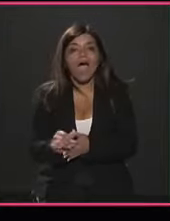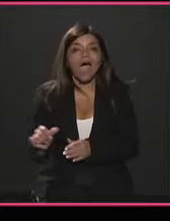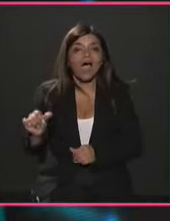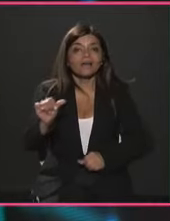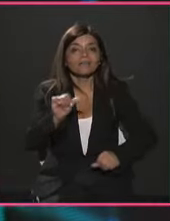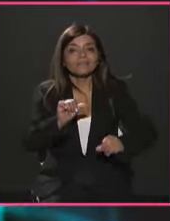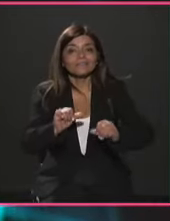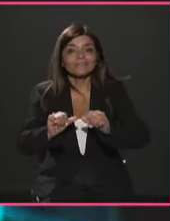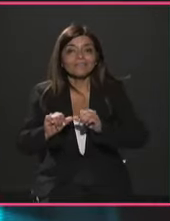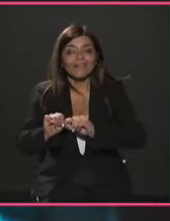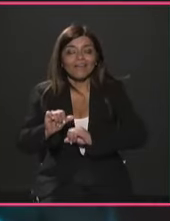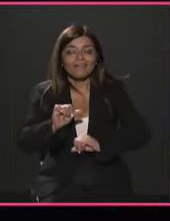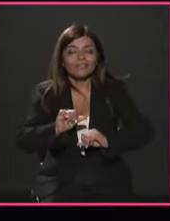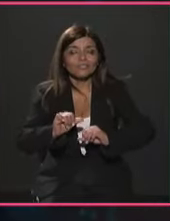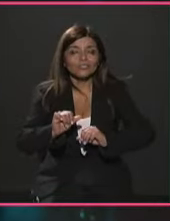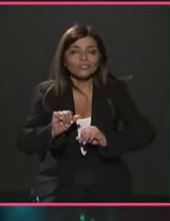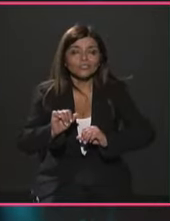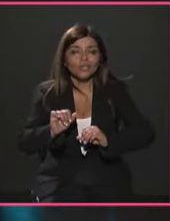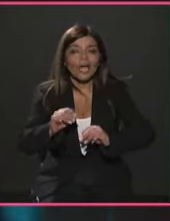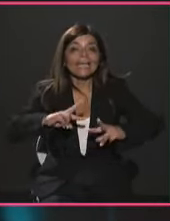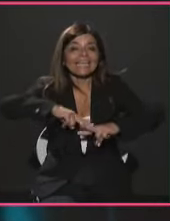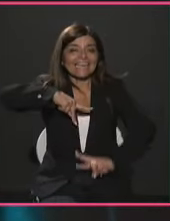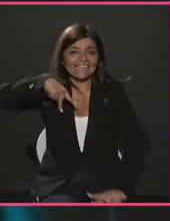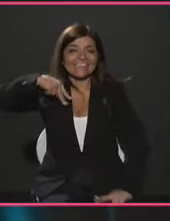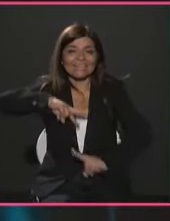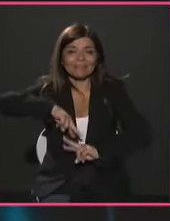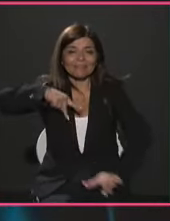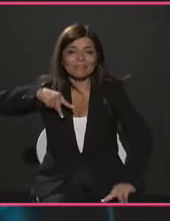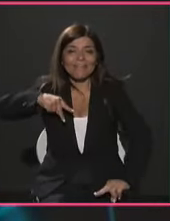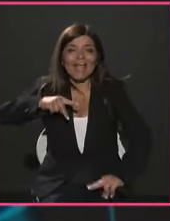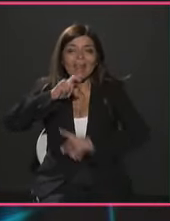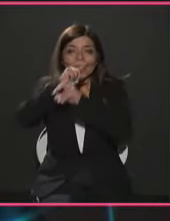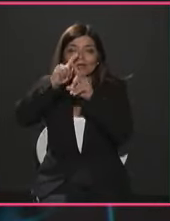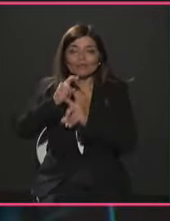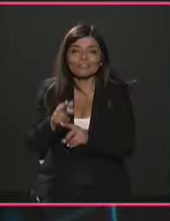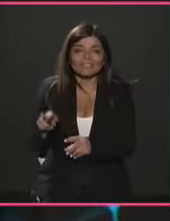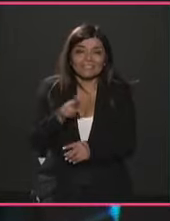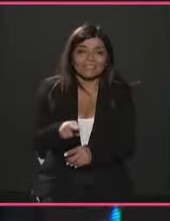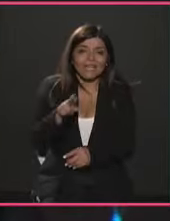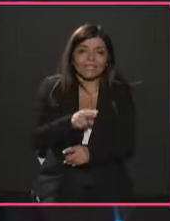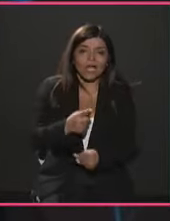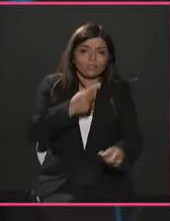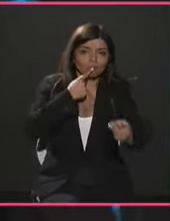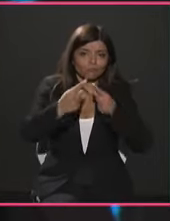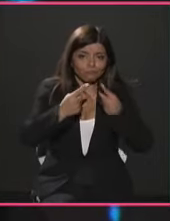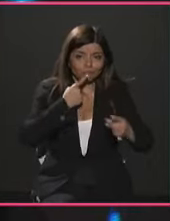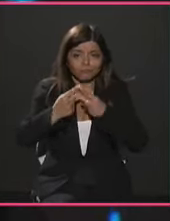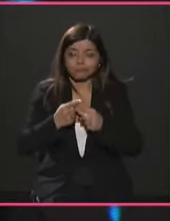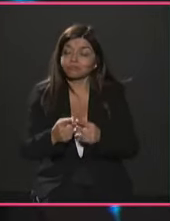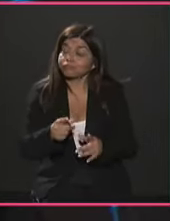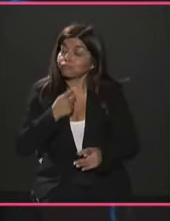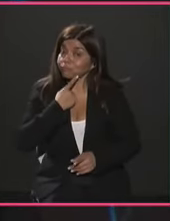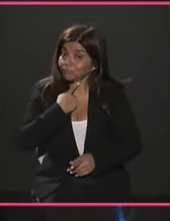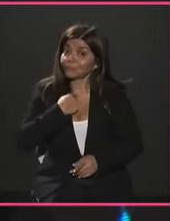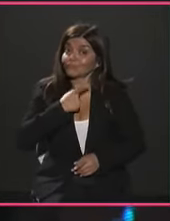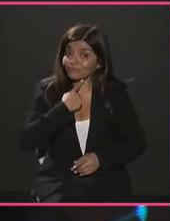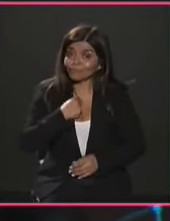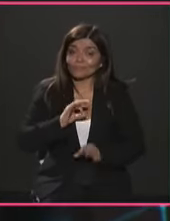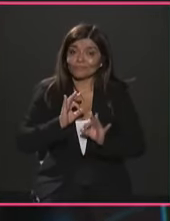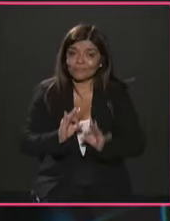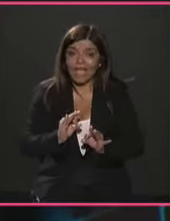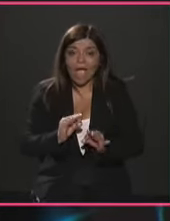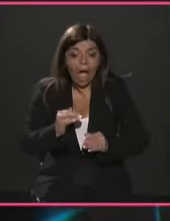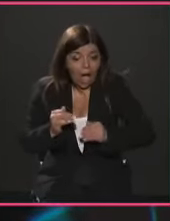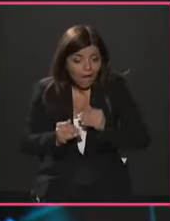uno de los campos donde estas preguntas se están haciendo con mayor regularidad y la discusión Es realmente apasionante por eso para